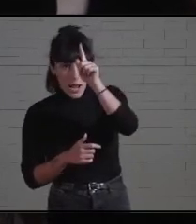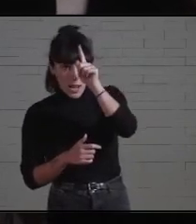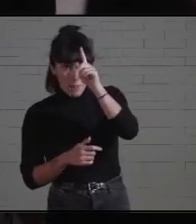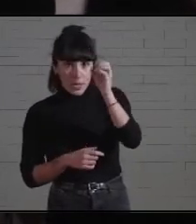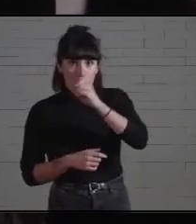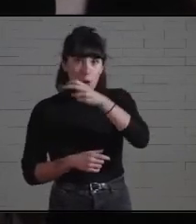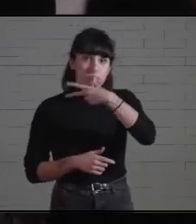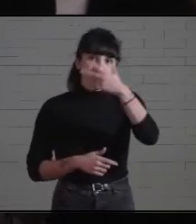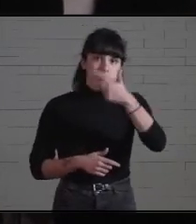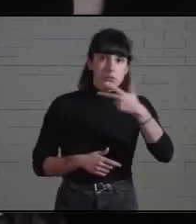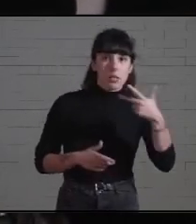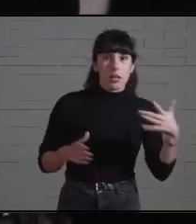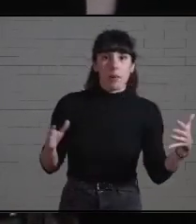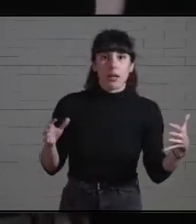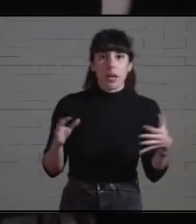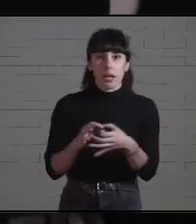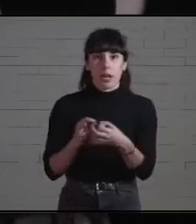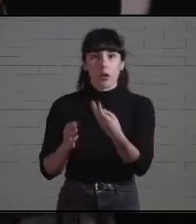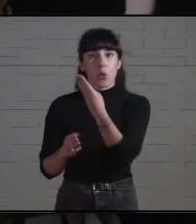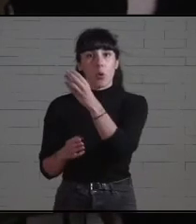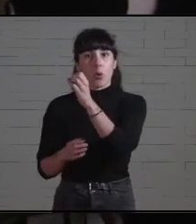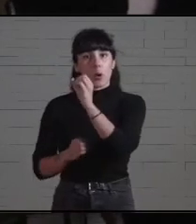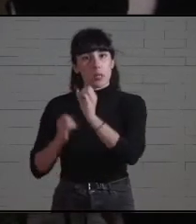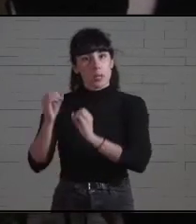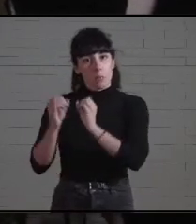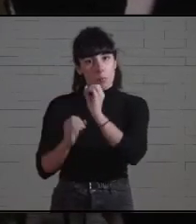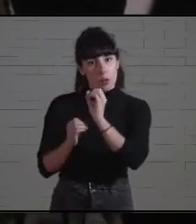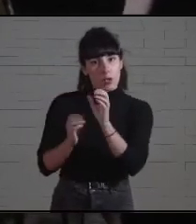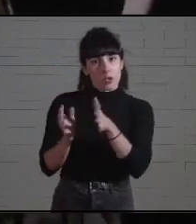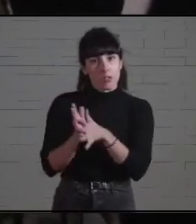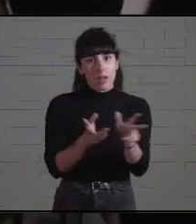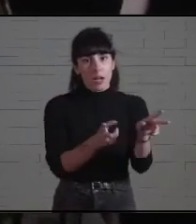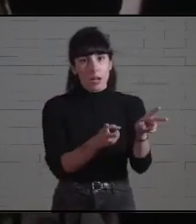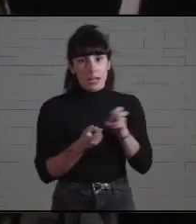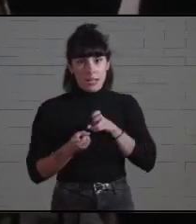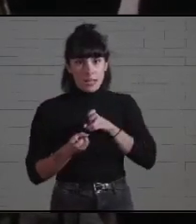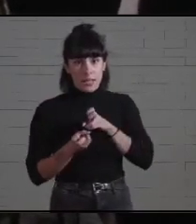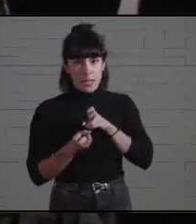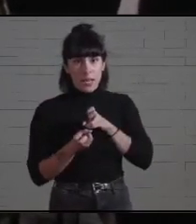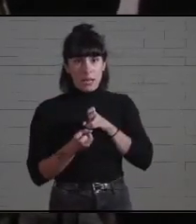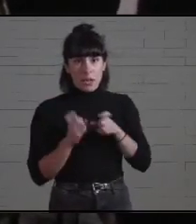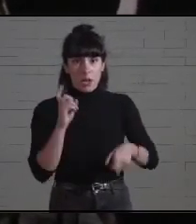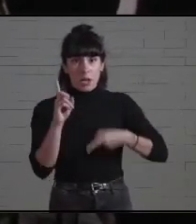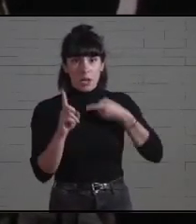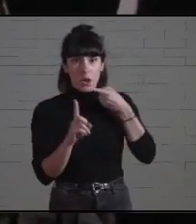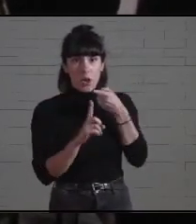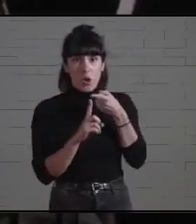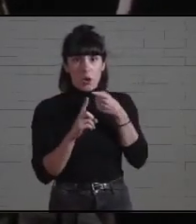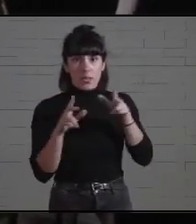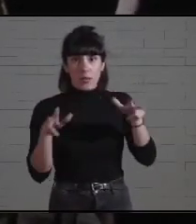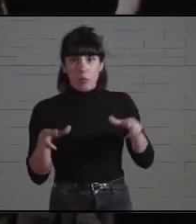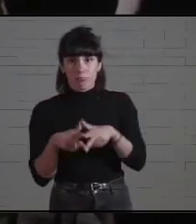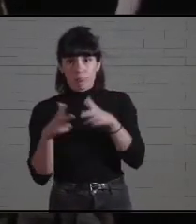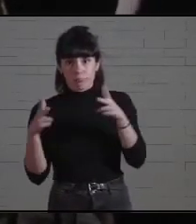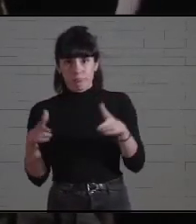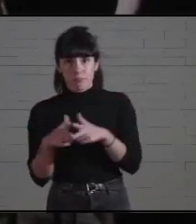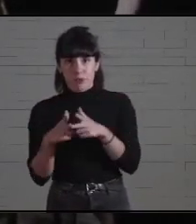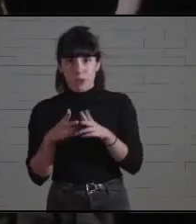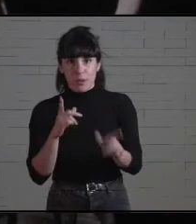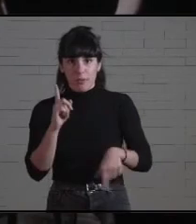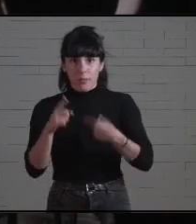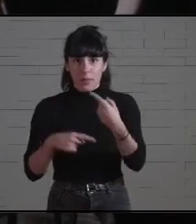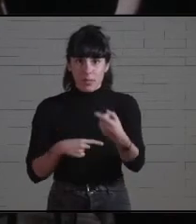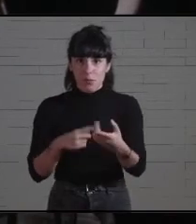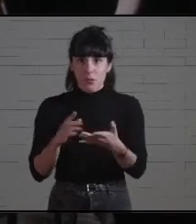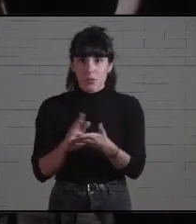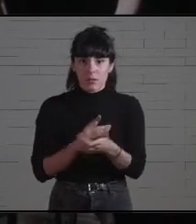un 40% de retención de IRPF de sus salarios, sus ingresos, justamente para ese bienestar social, pues aquí el